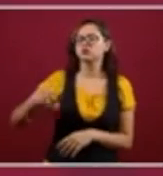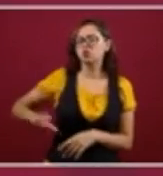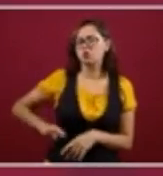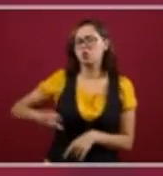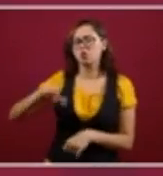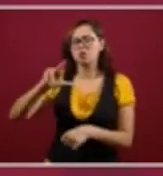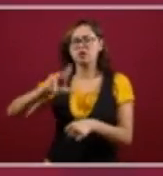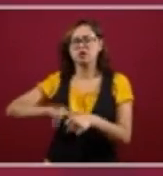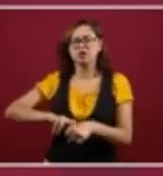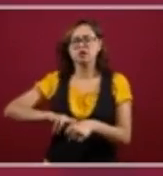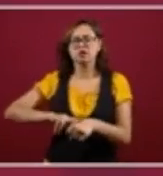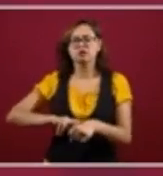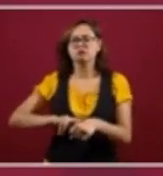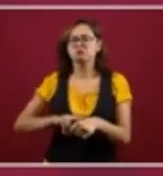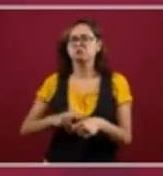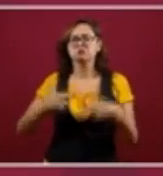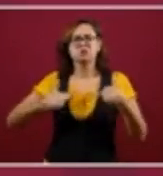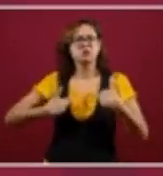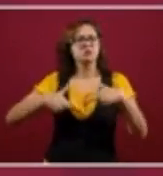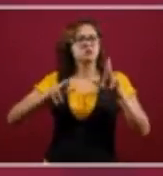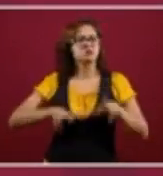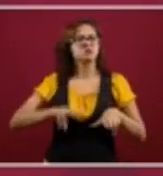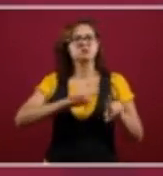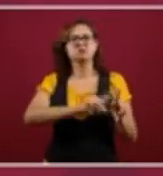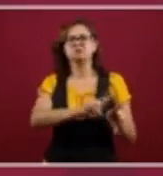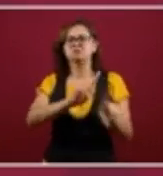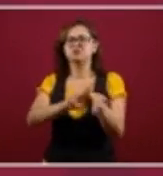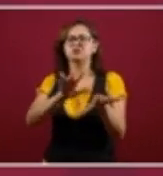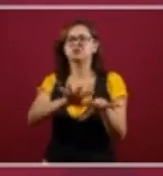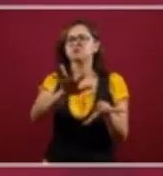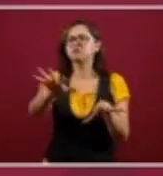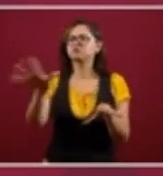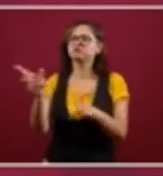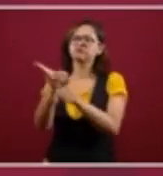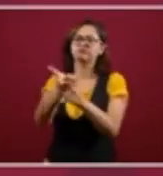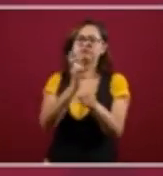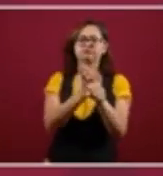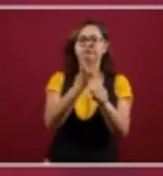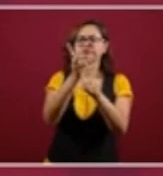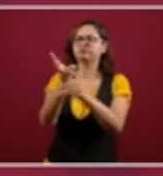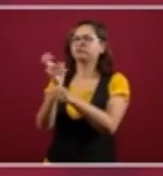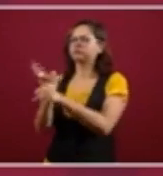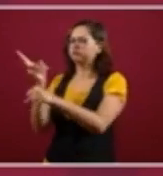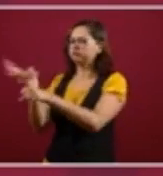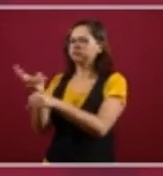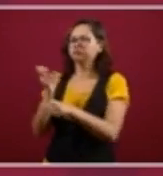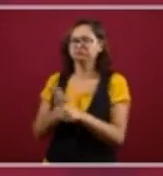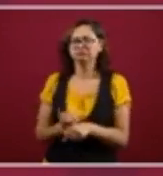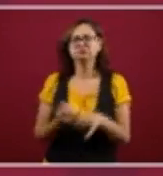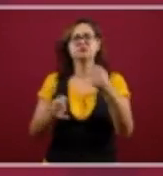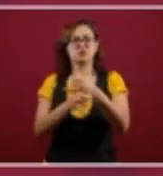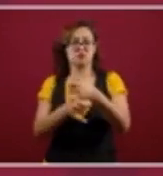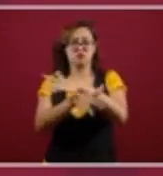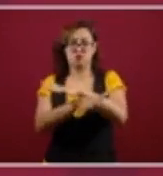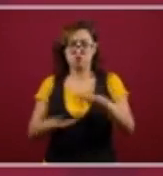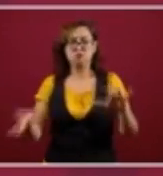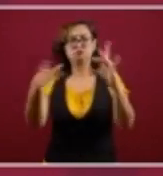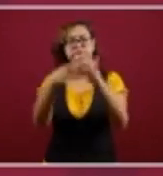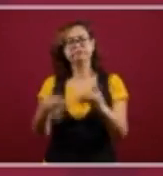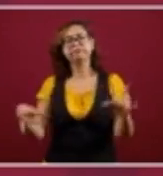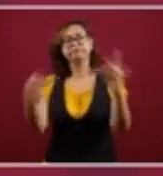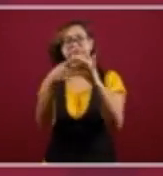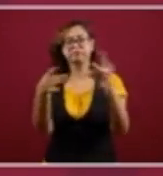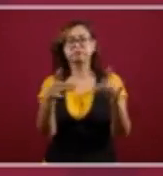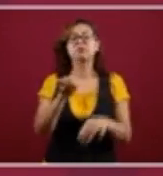representantes de los sectores y luego se entrega formalmente